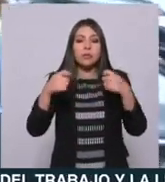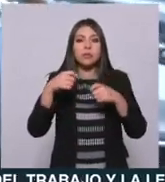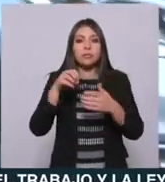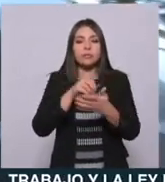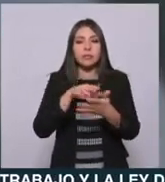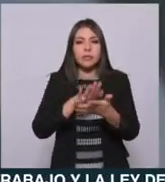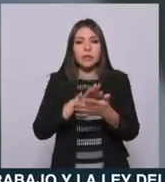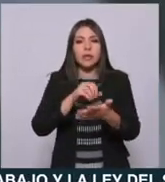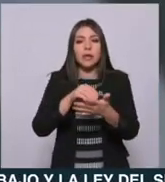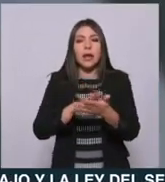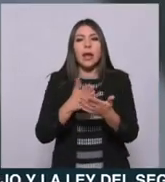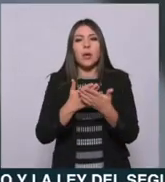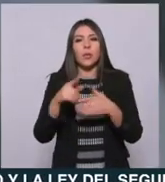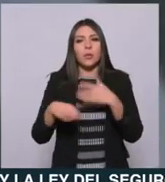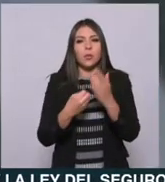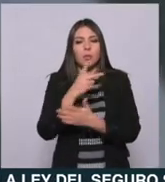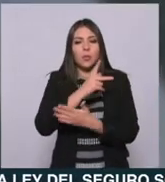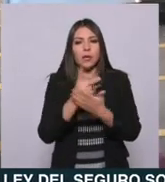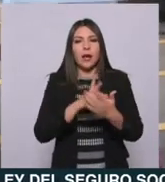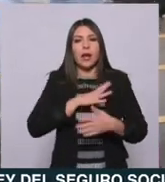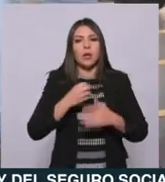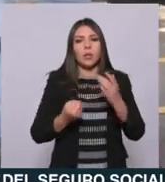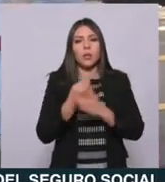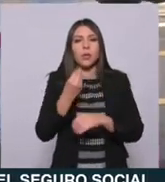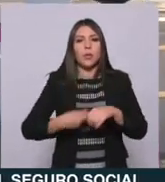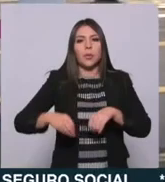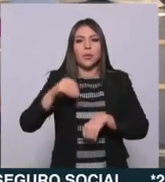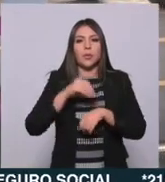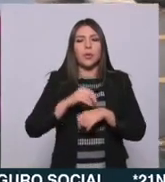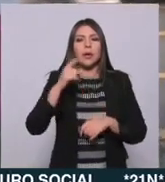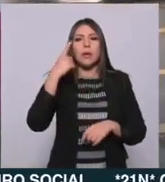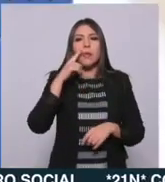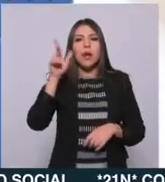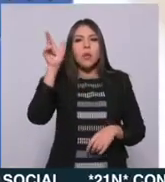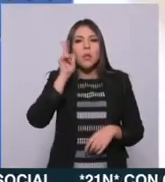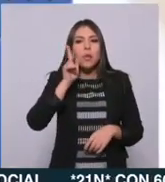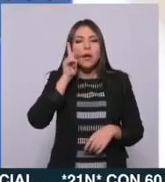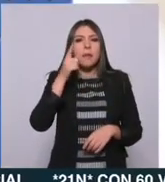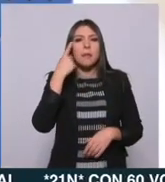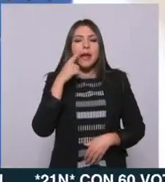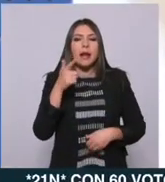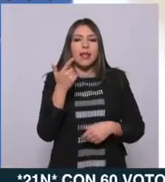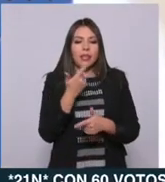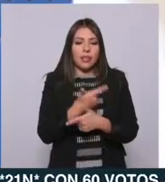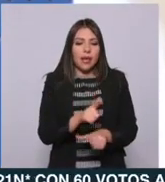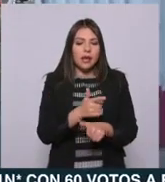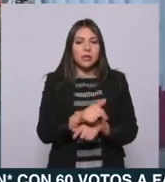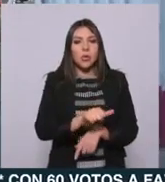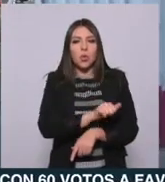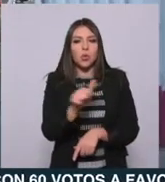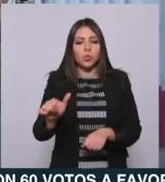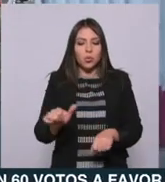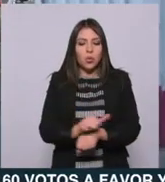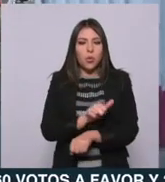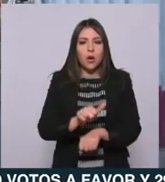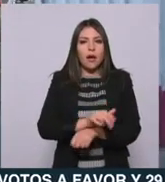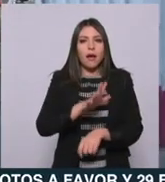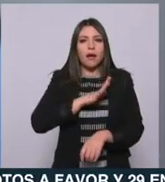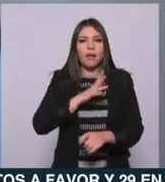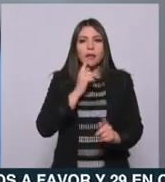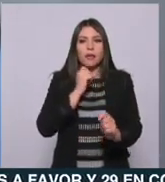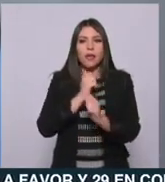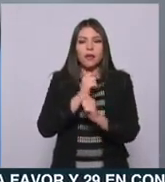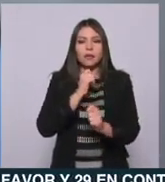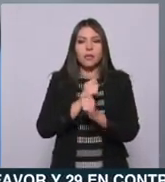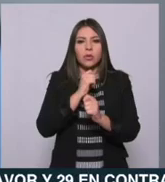que presenta el programa, se encuentra la incorporación de una prueba físico-mecánica para taxis y vehículos que prestan el servicio de transporte por medio